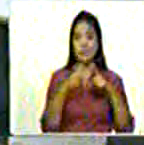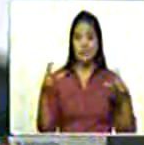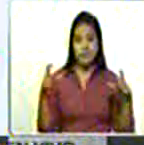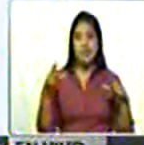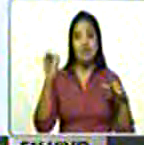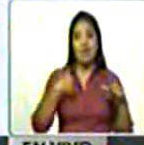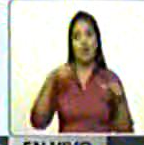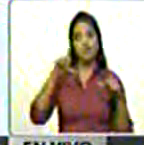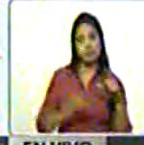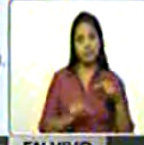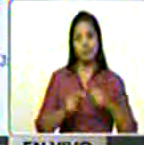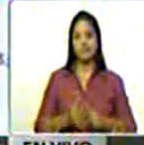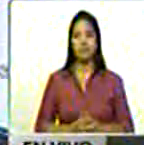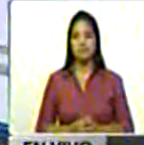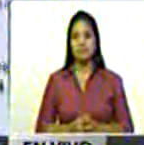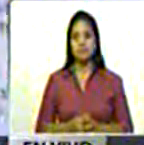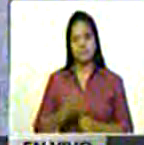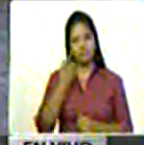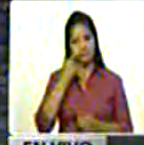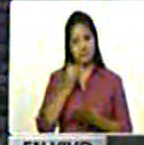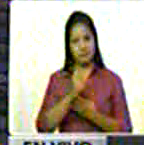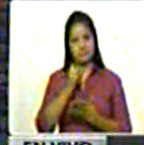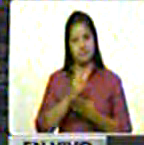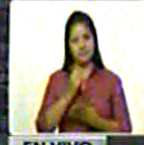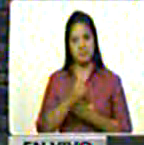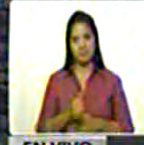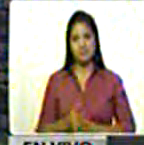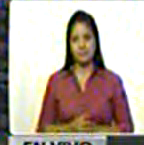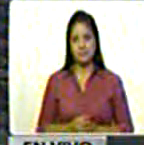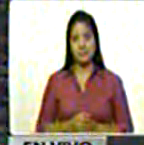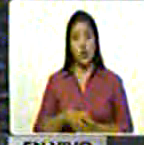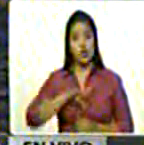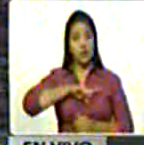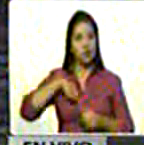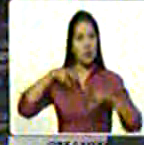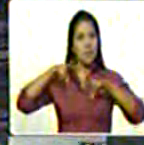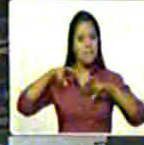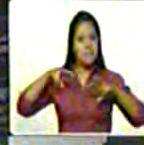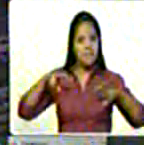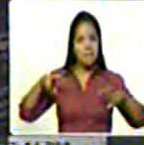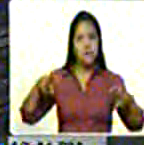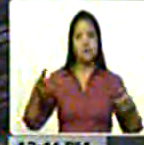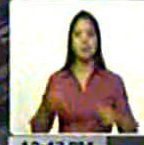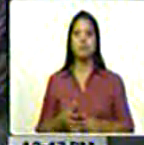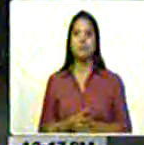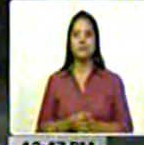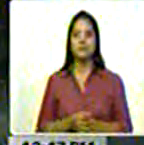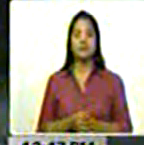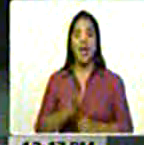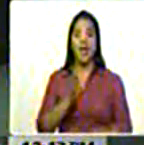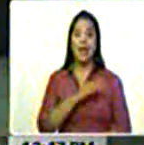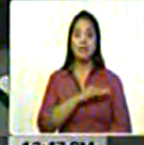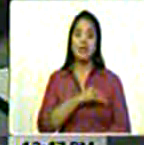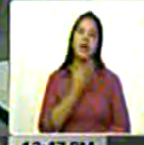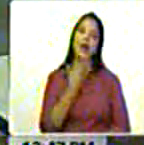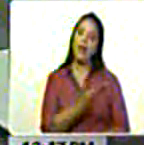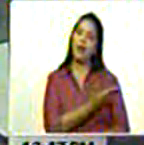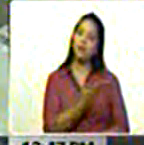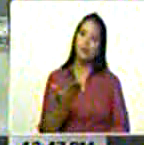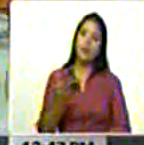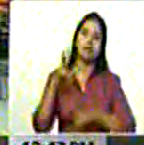un descuento. Bueno, fíjense ustedes, haciendo las investigaciones del caso, el CICPC, le agradecemos